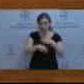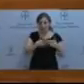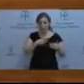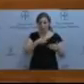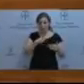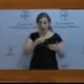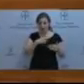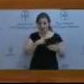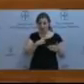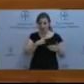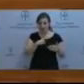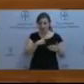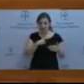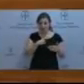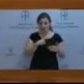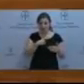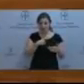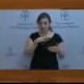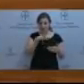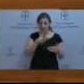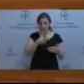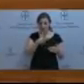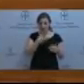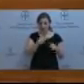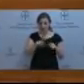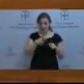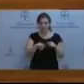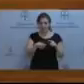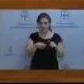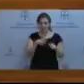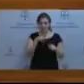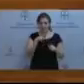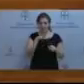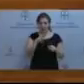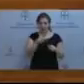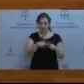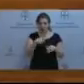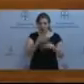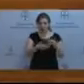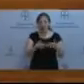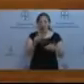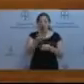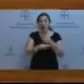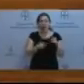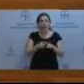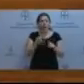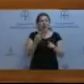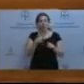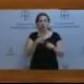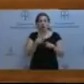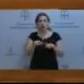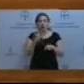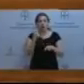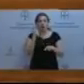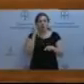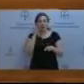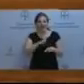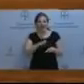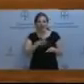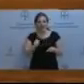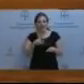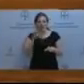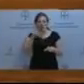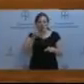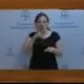que a veces las cosas, cuando no sabemos ni tan siquiera interpretar un papel, provocan casos surrealistas, como los de los alumnos de Fano, de